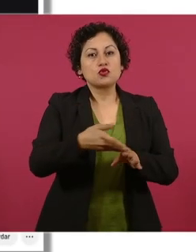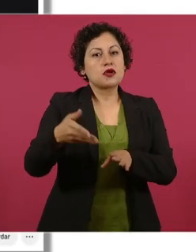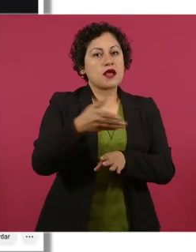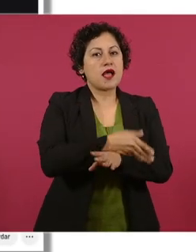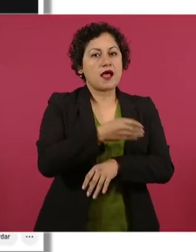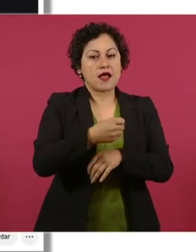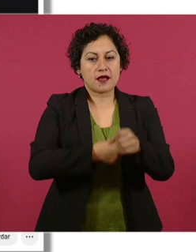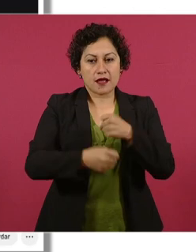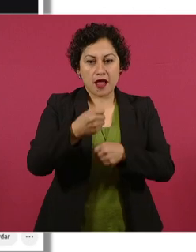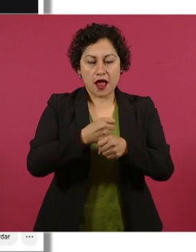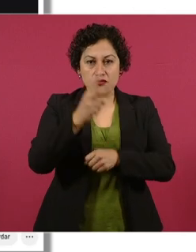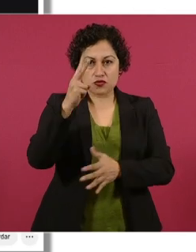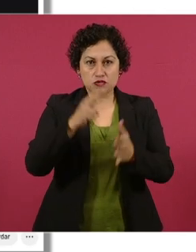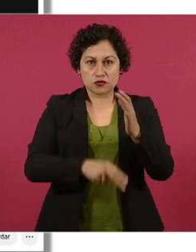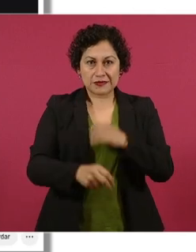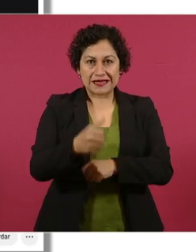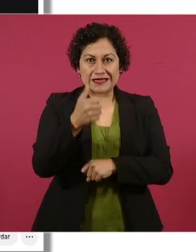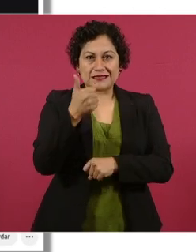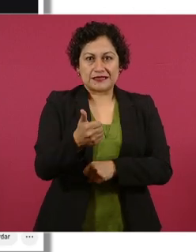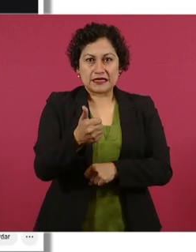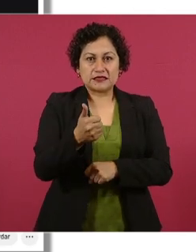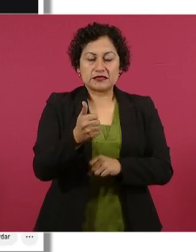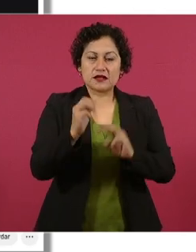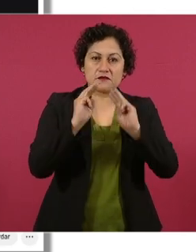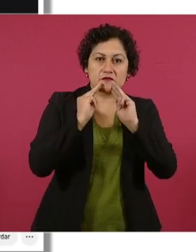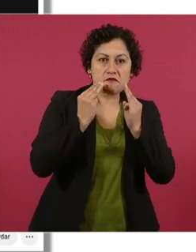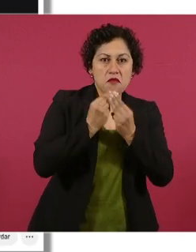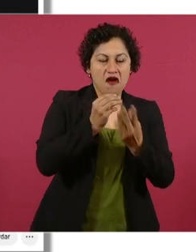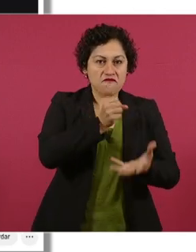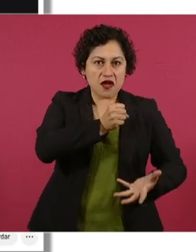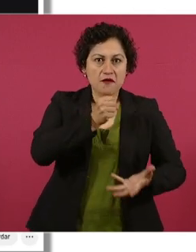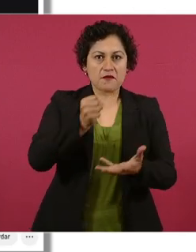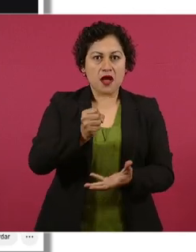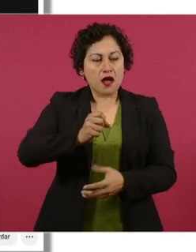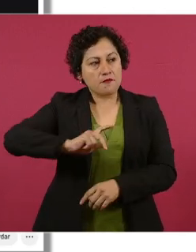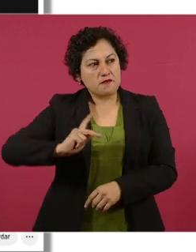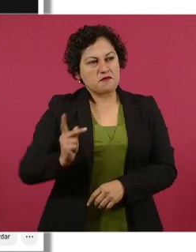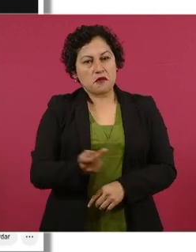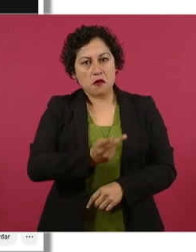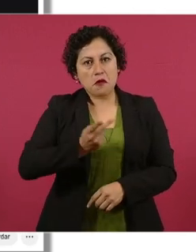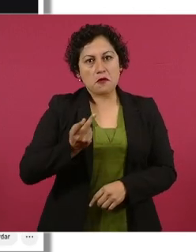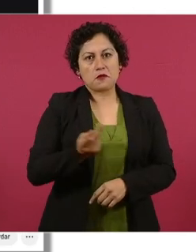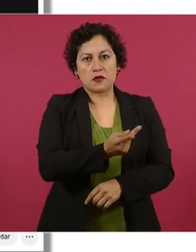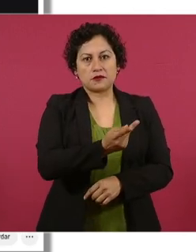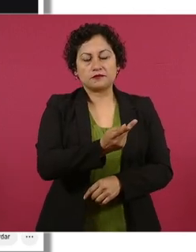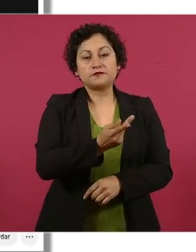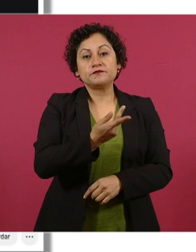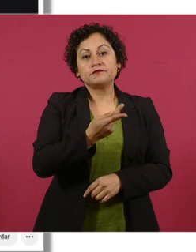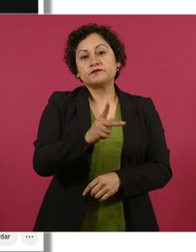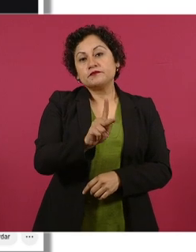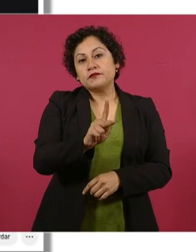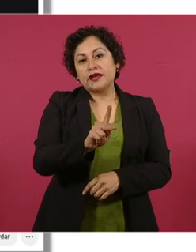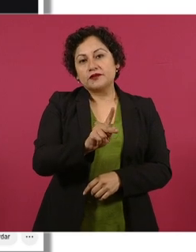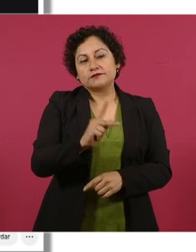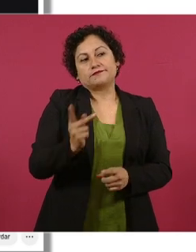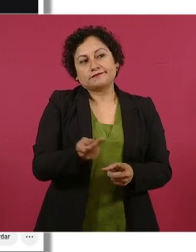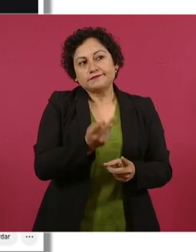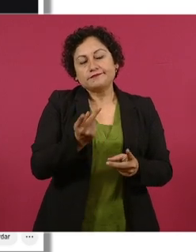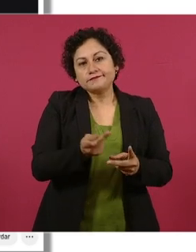fue financiada por el narco, cuando le preguntó a la milésima vez, ¿no? Así dijo,